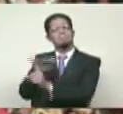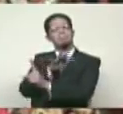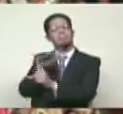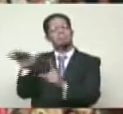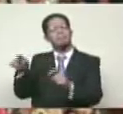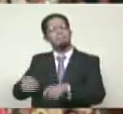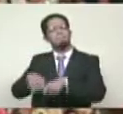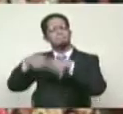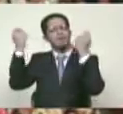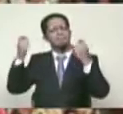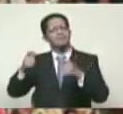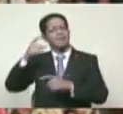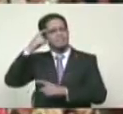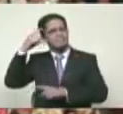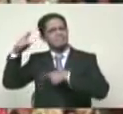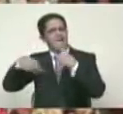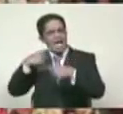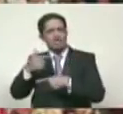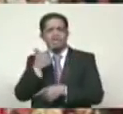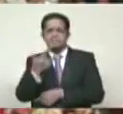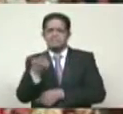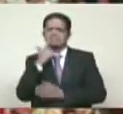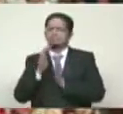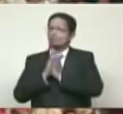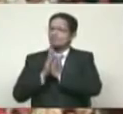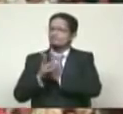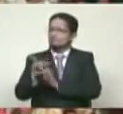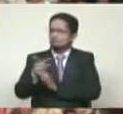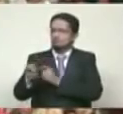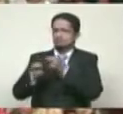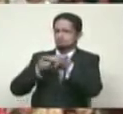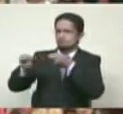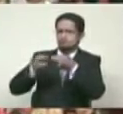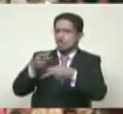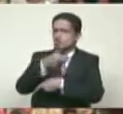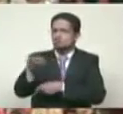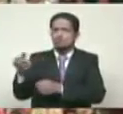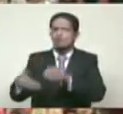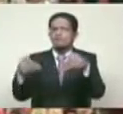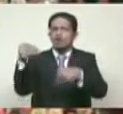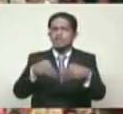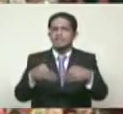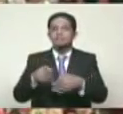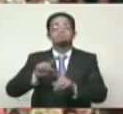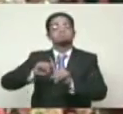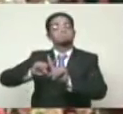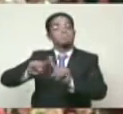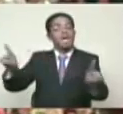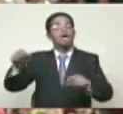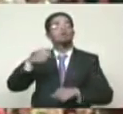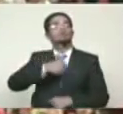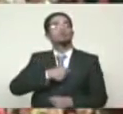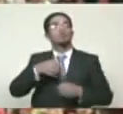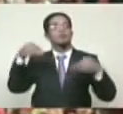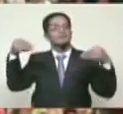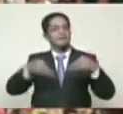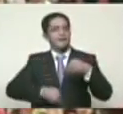boicot diario contra las elecciones. Y yo gané, y nosotros